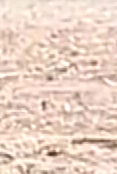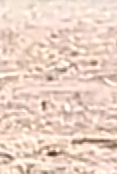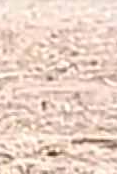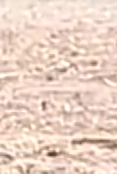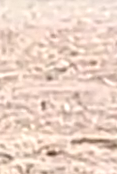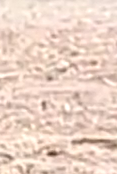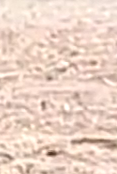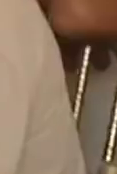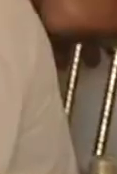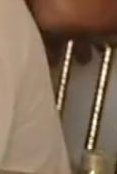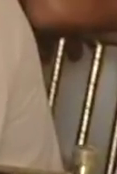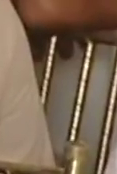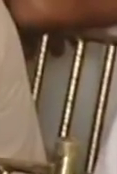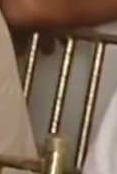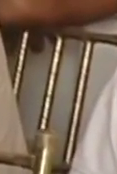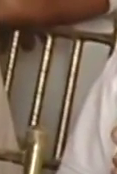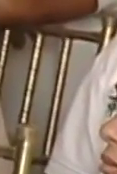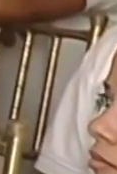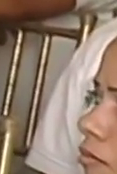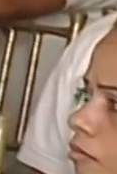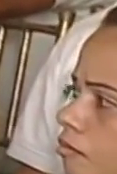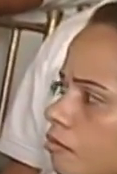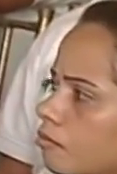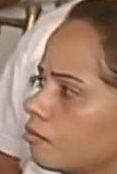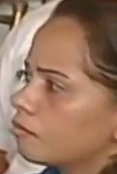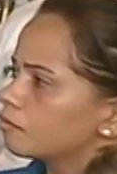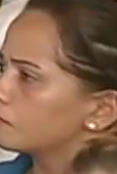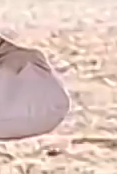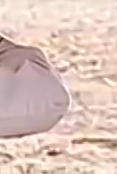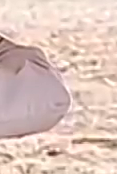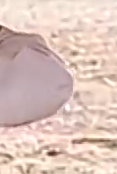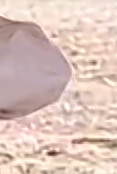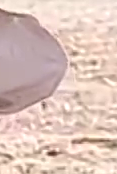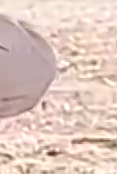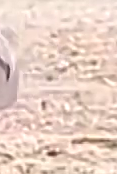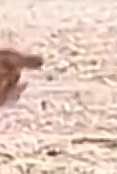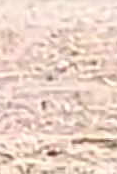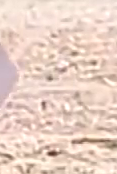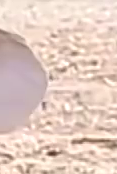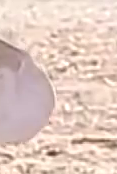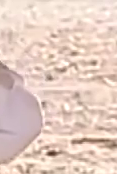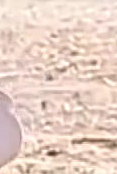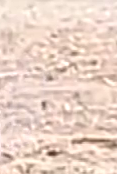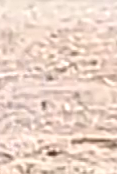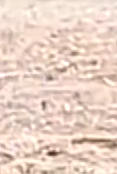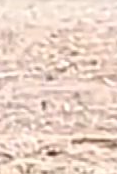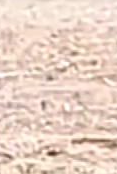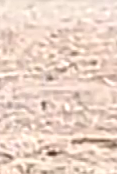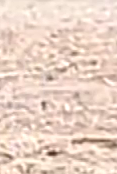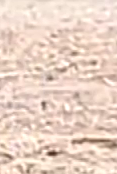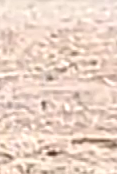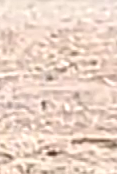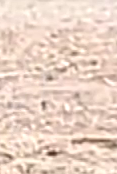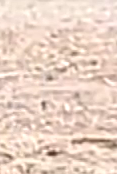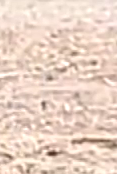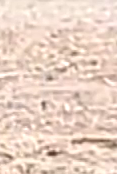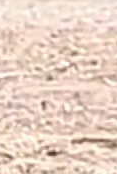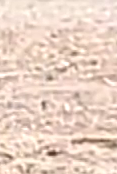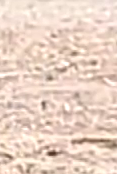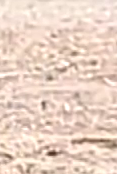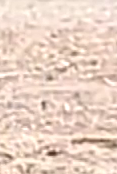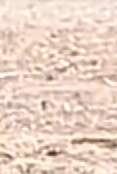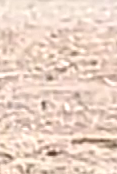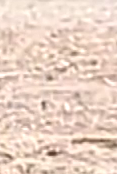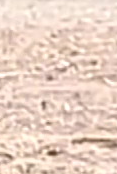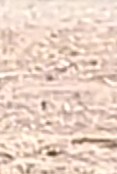Bueno, por cualquier motivo. El pueblo, al final, una parte del pueblo no salió a votar. Se quedó en su